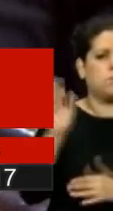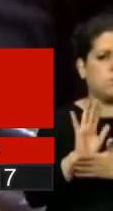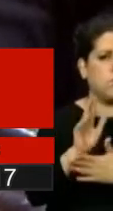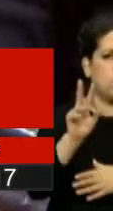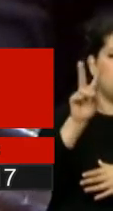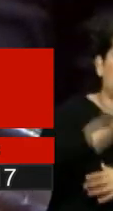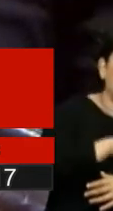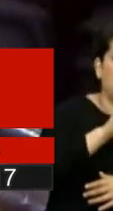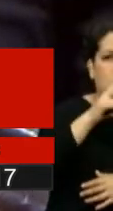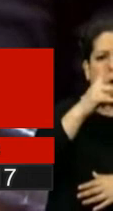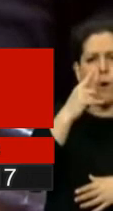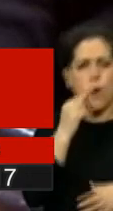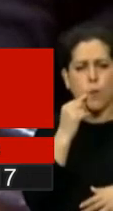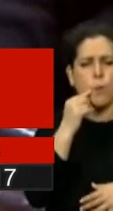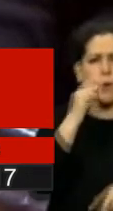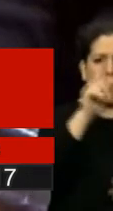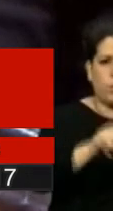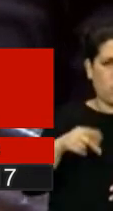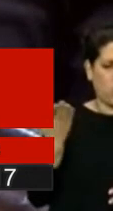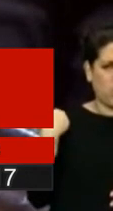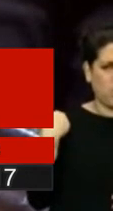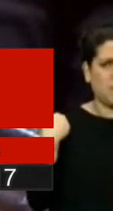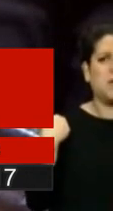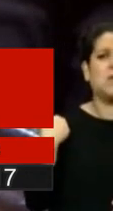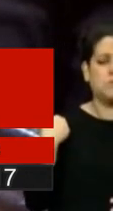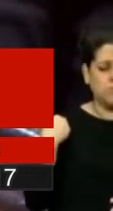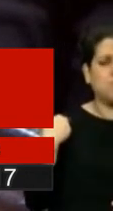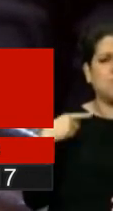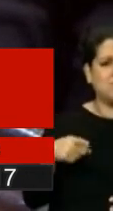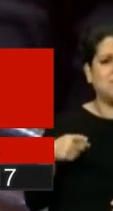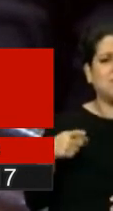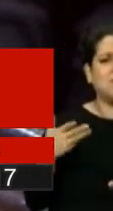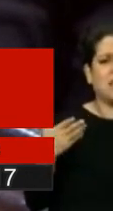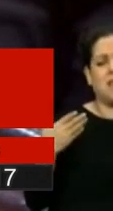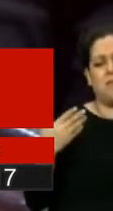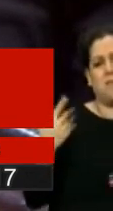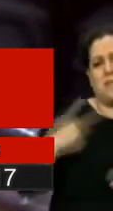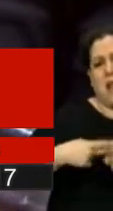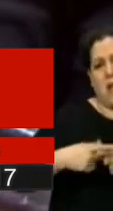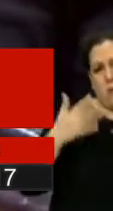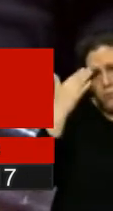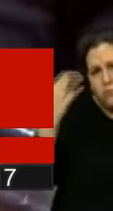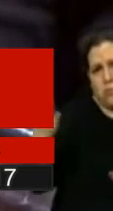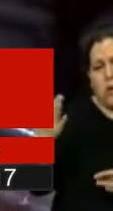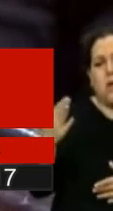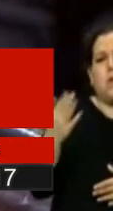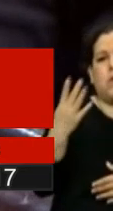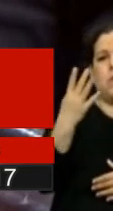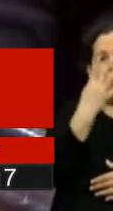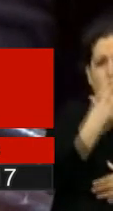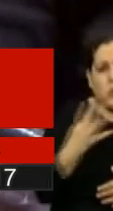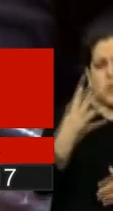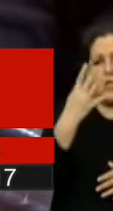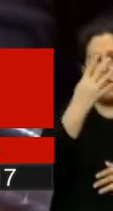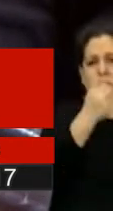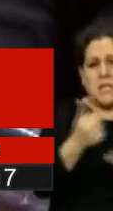ingresado en la mañana de hoy, ¿no? Bien. Ahora, ¿cómo siguen los plazos? ¿Cuándo tienen que